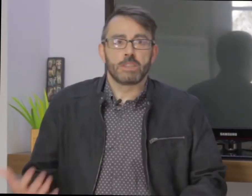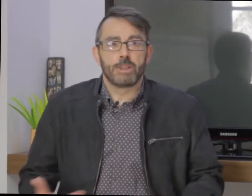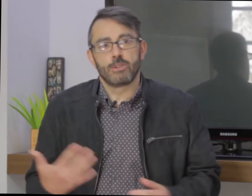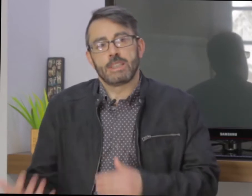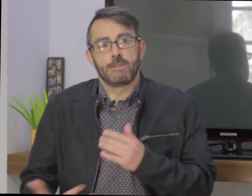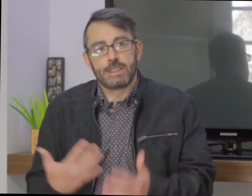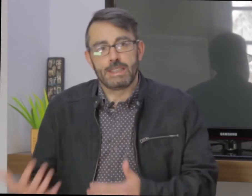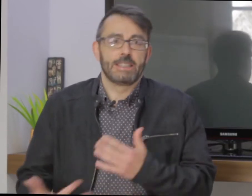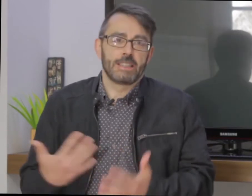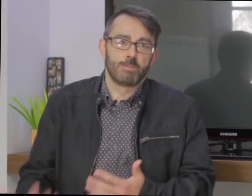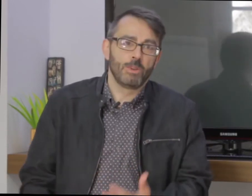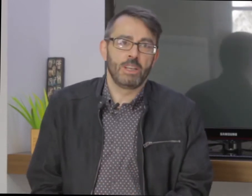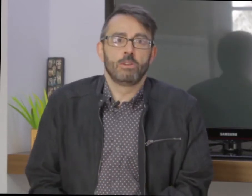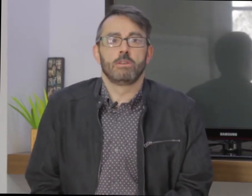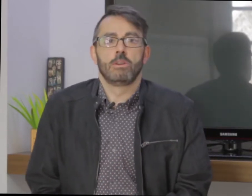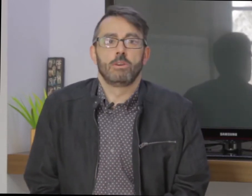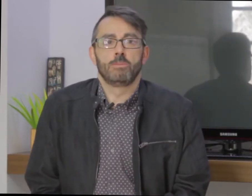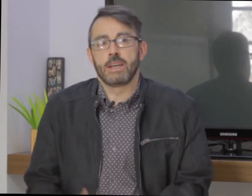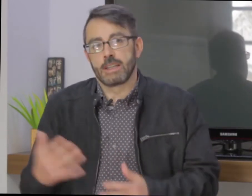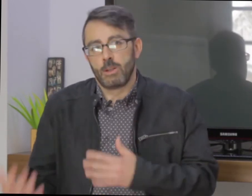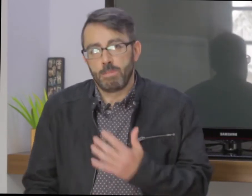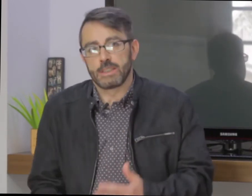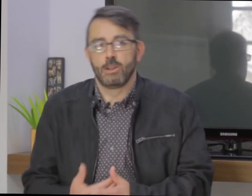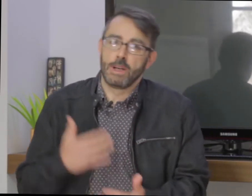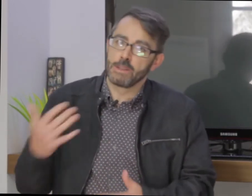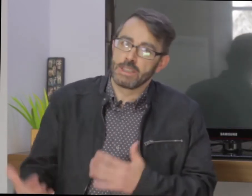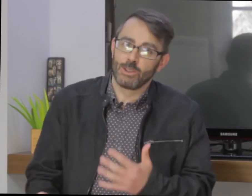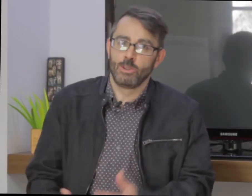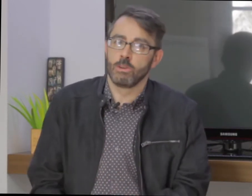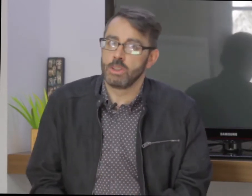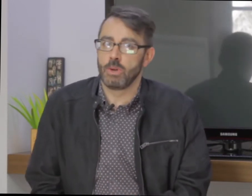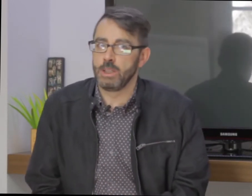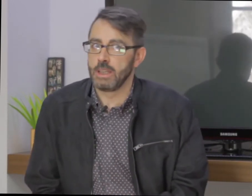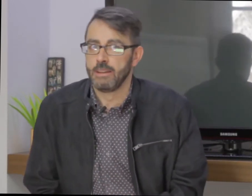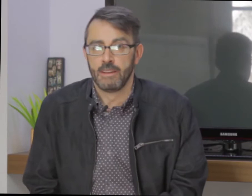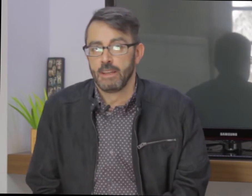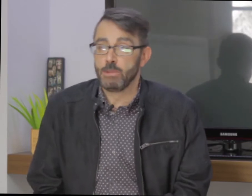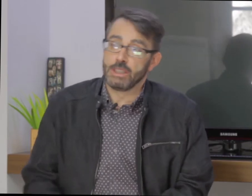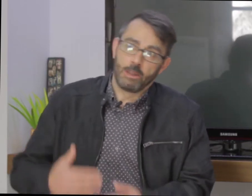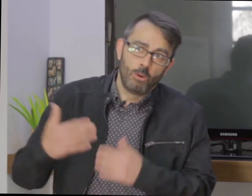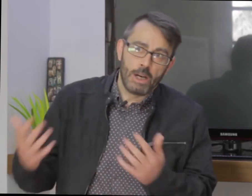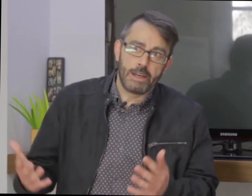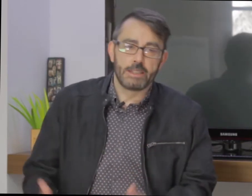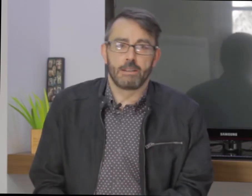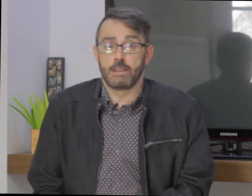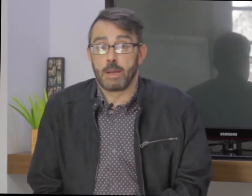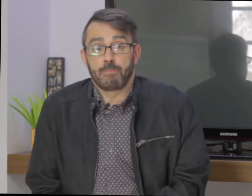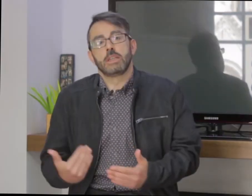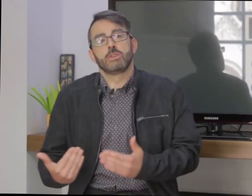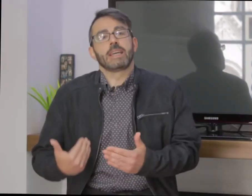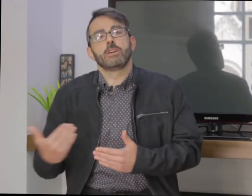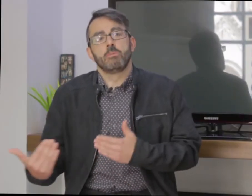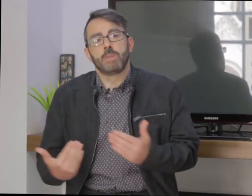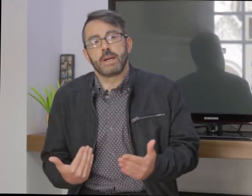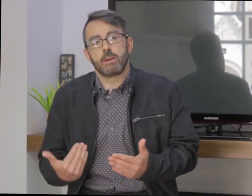parece que muchas personas necesitan estar exponiendo lo bien que se lo pasan lo felices que son continuamente visitando lugares etcétera